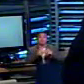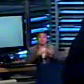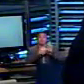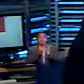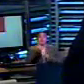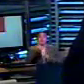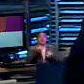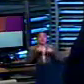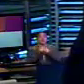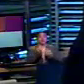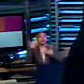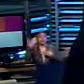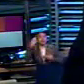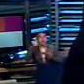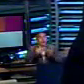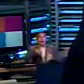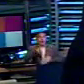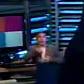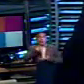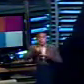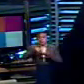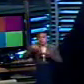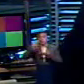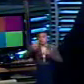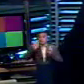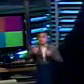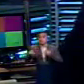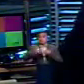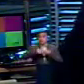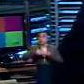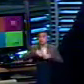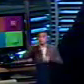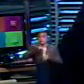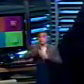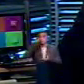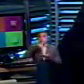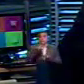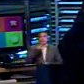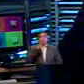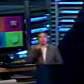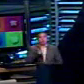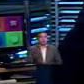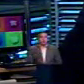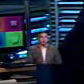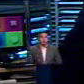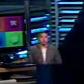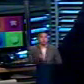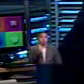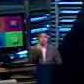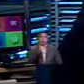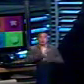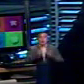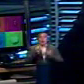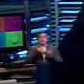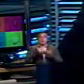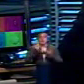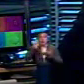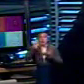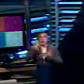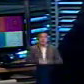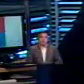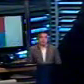de 3 binomios para definir las candidaturas presidenciales de los comicios del año 2021. 12 están en